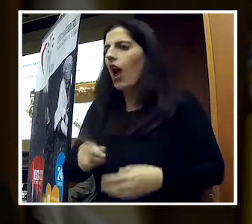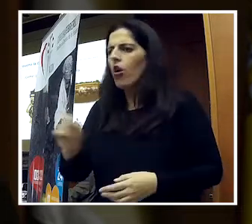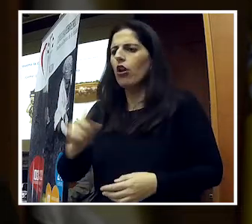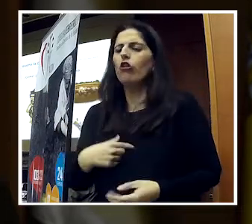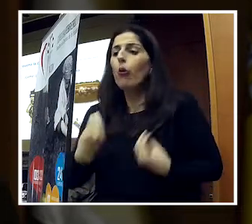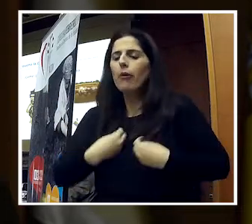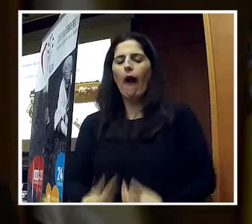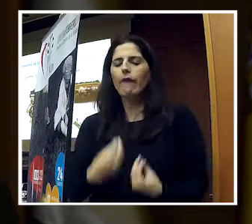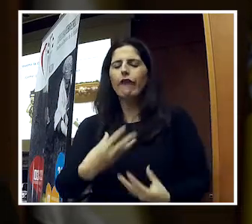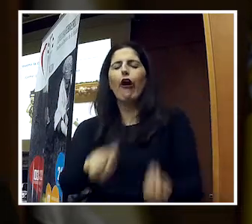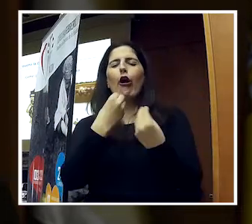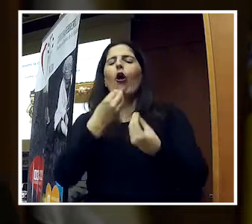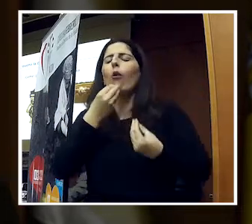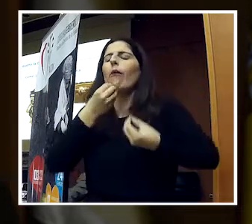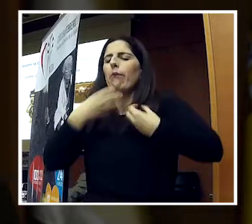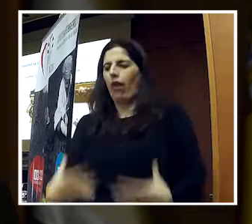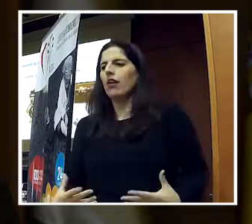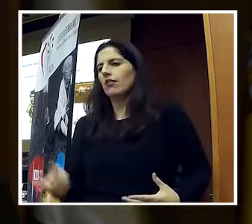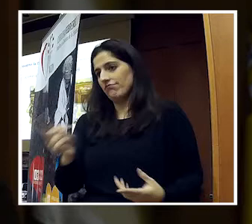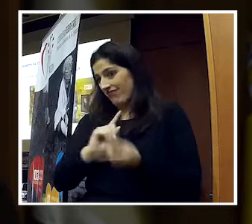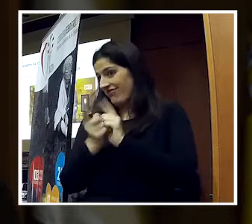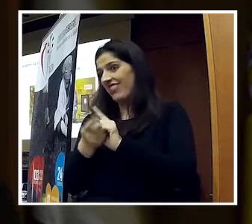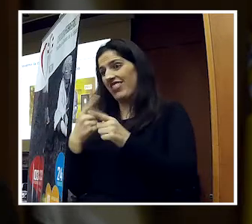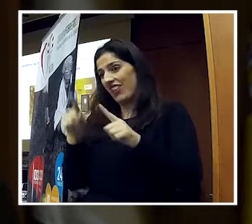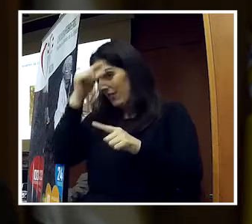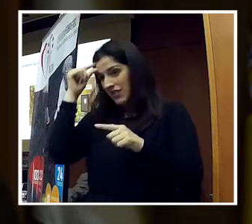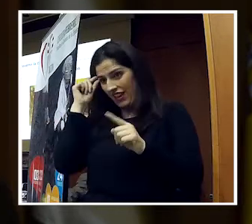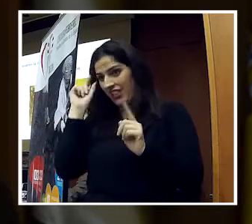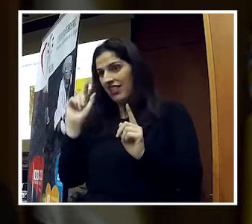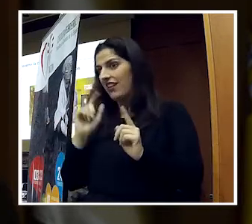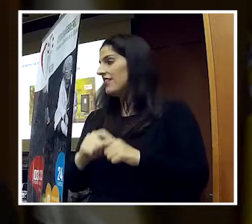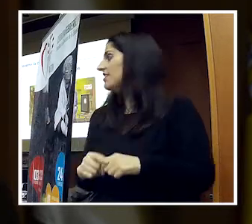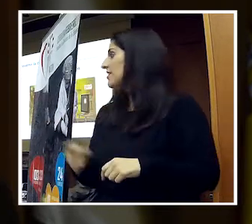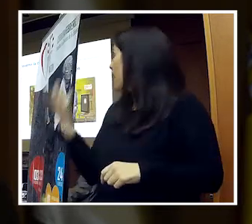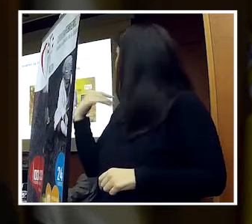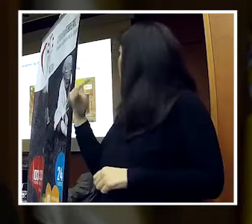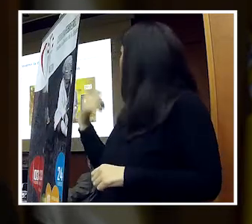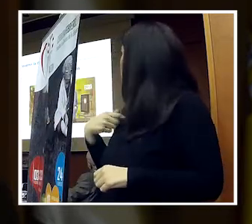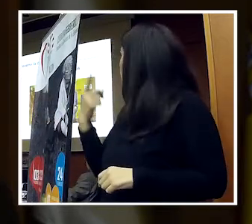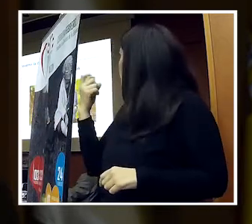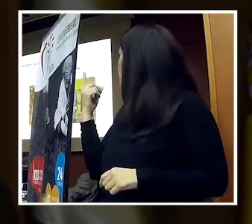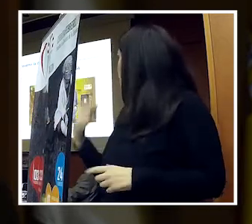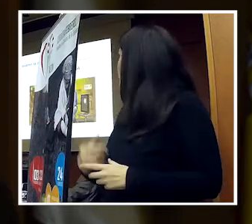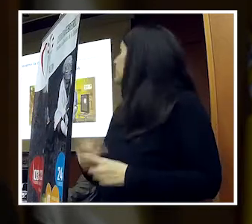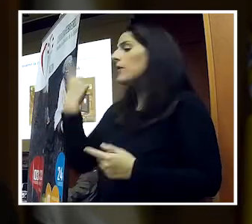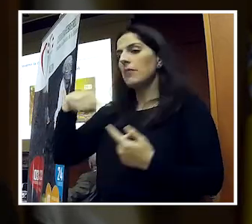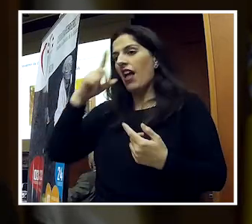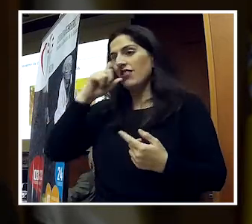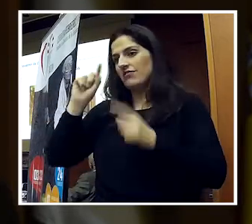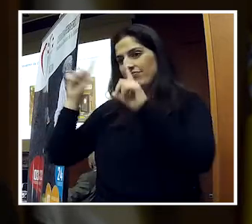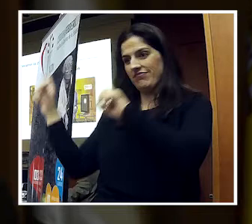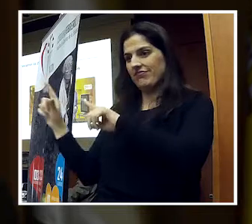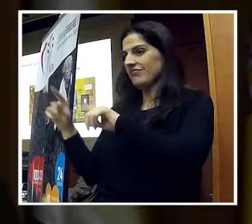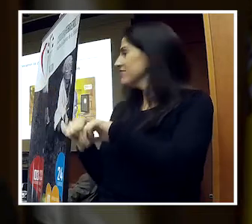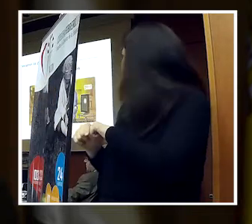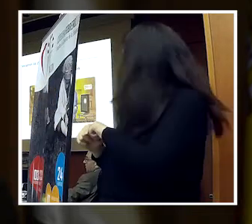tenemos en nuestros días, ¿no? Y fíjense cómo cambia la vida, ¿no? Esto era lo que pasaba en el 1990, teníamos las